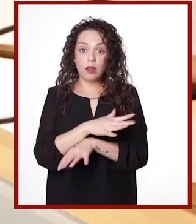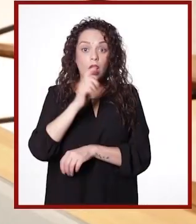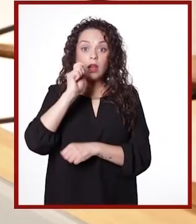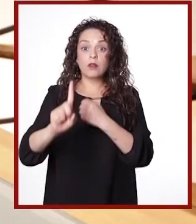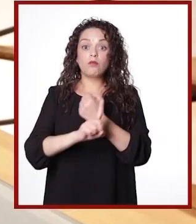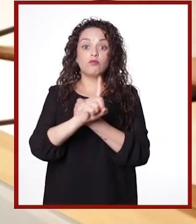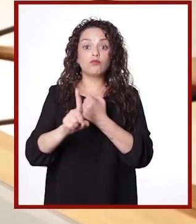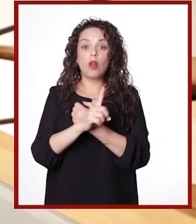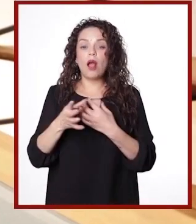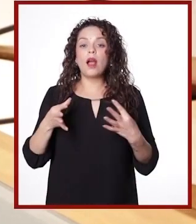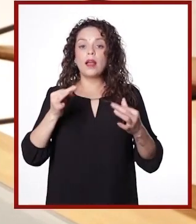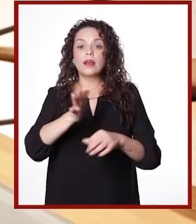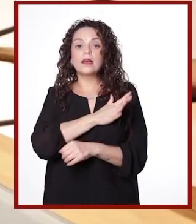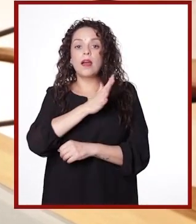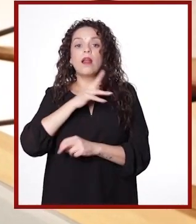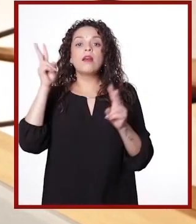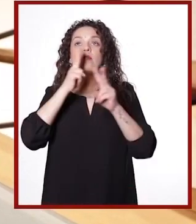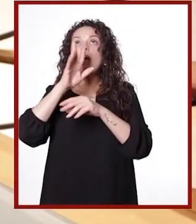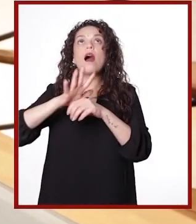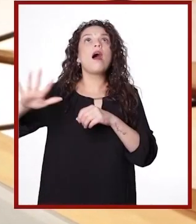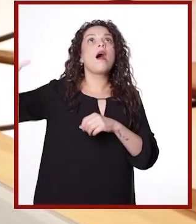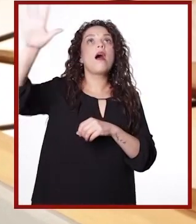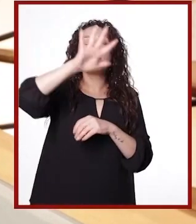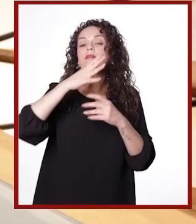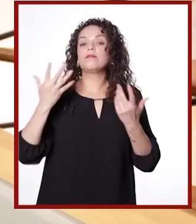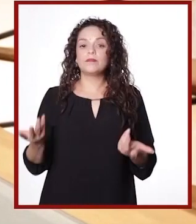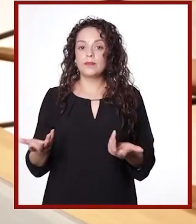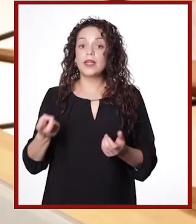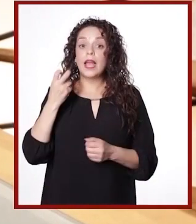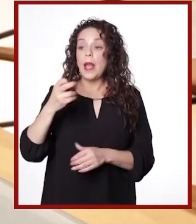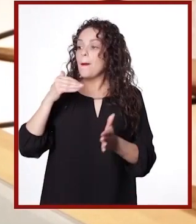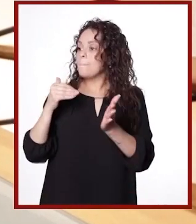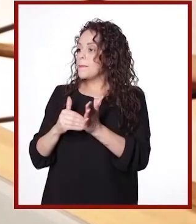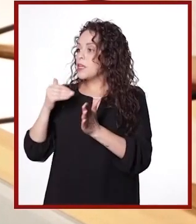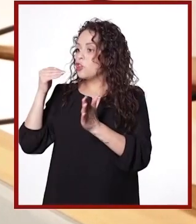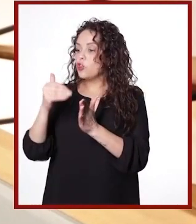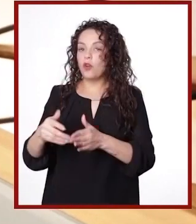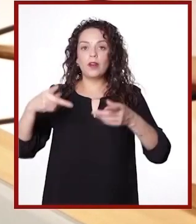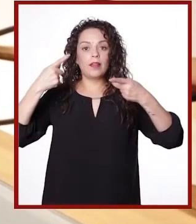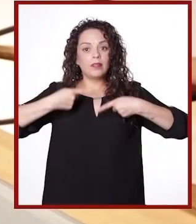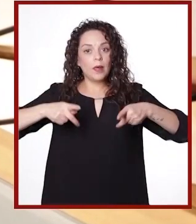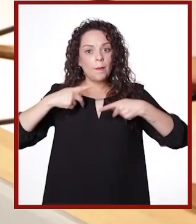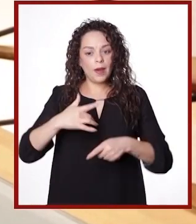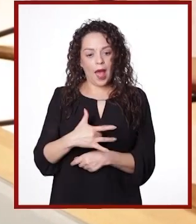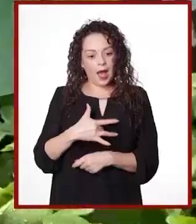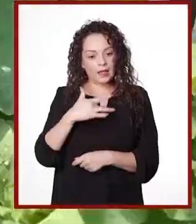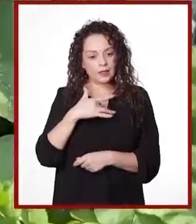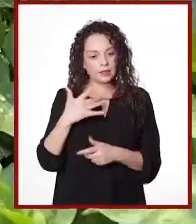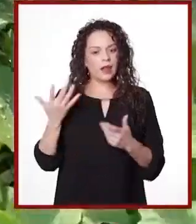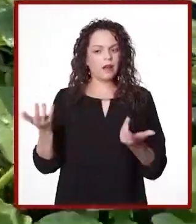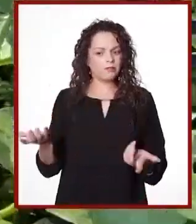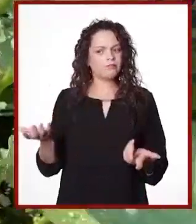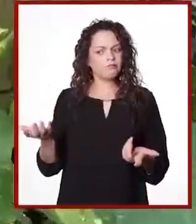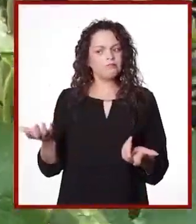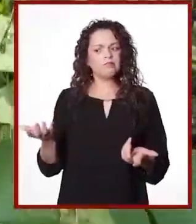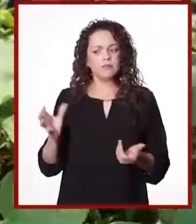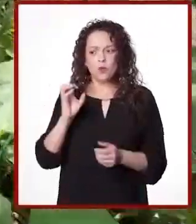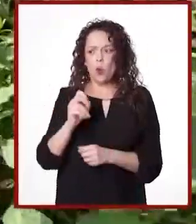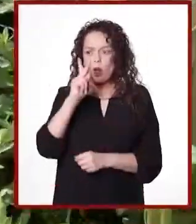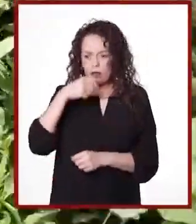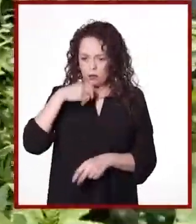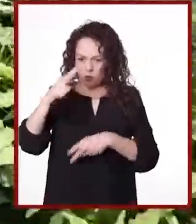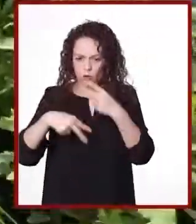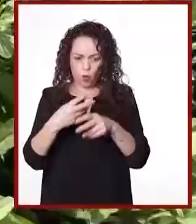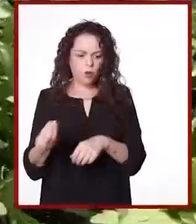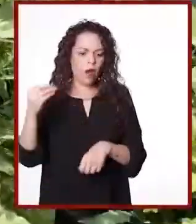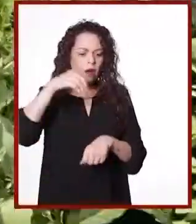es la suma de millones de personas que sientan esa pequeña costilla y decir, güey, vamos a plantar un